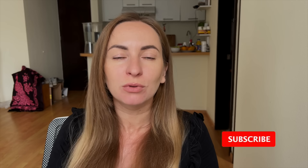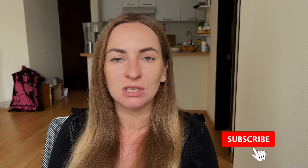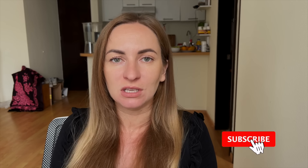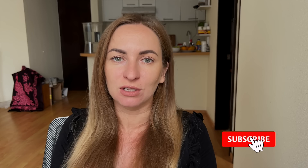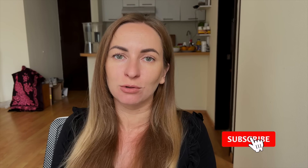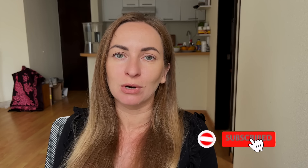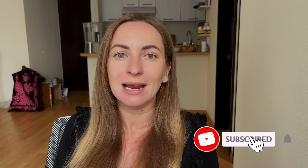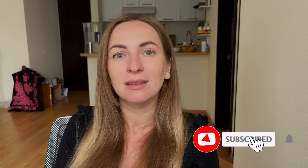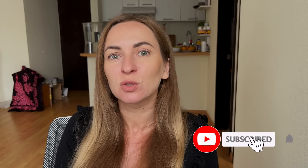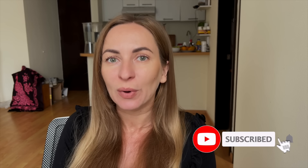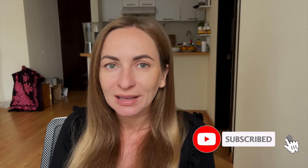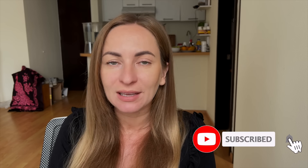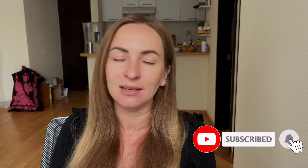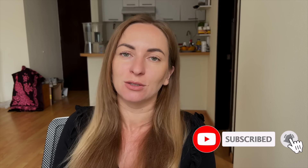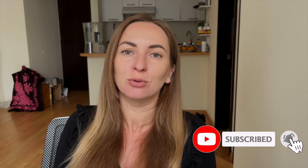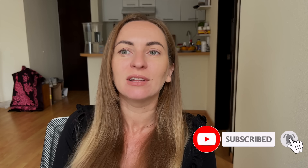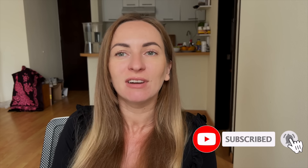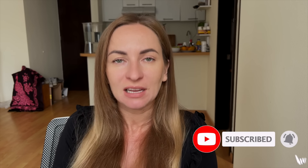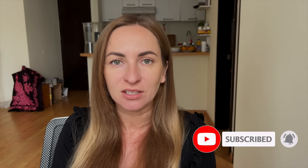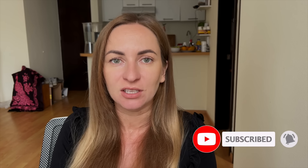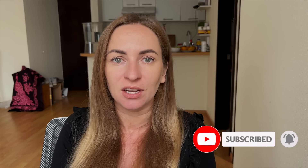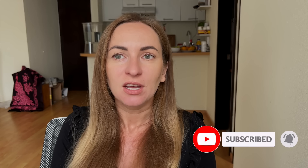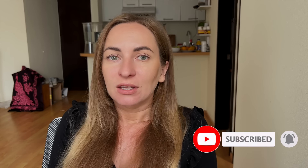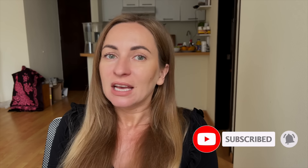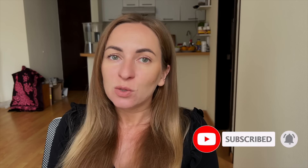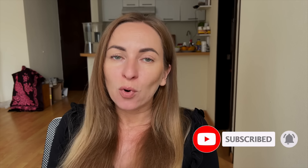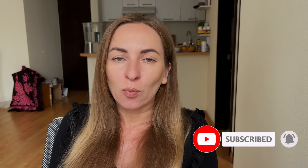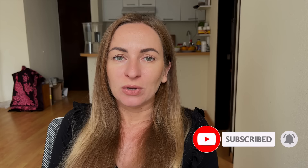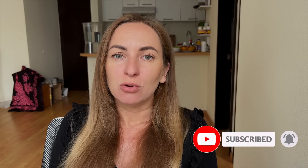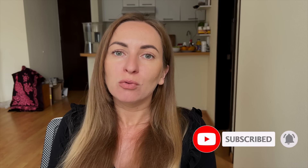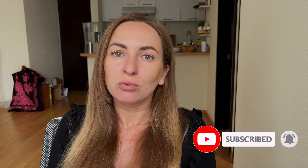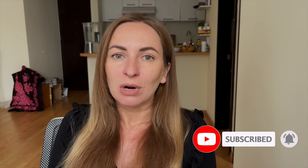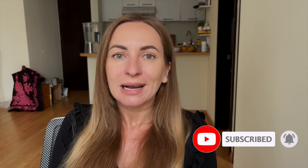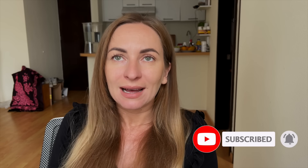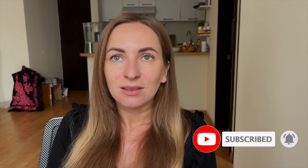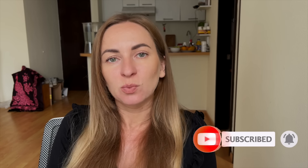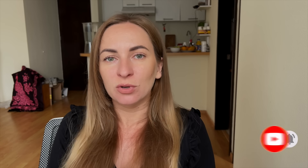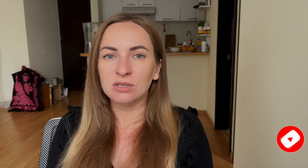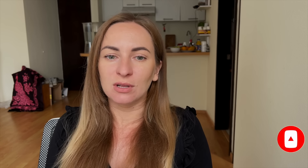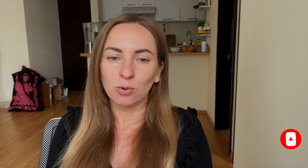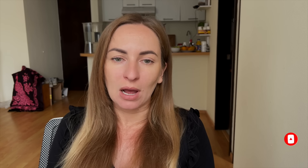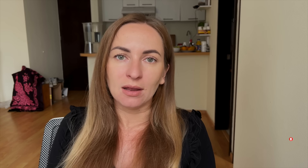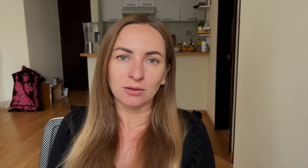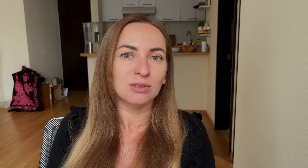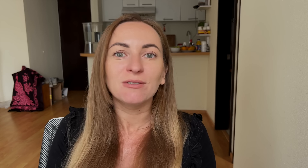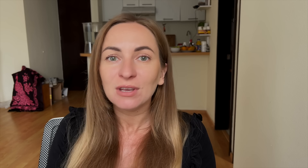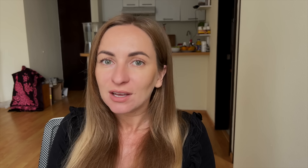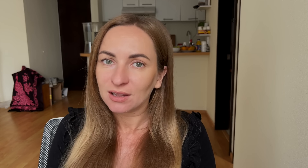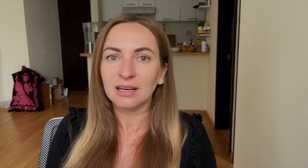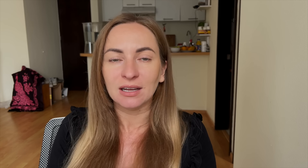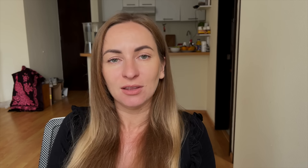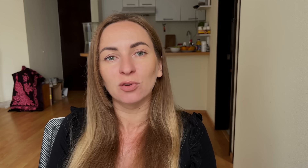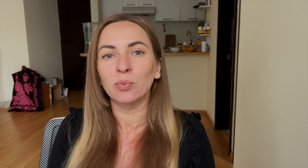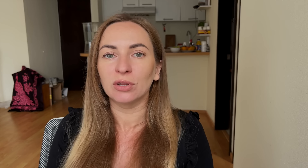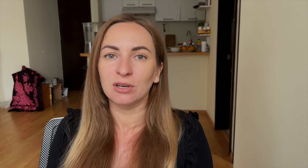después de un desastre natural en España, en Ciudad Valencia, que hace poco pasó un huracán después de lo cual todavía